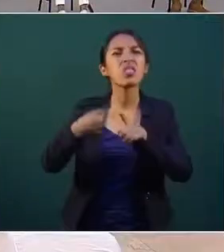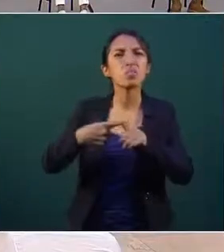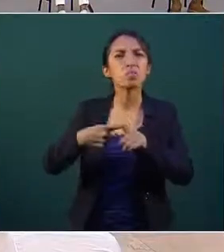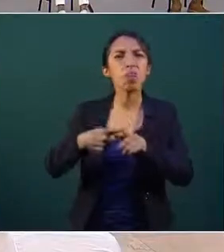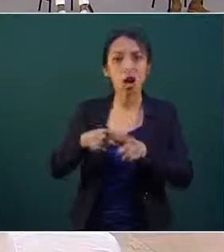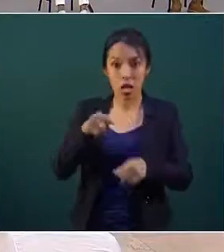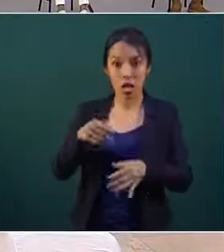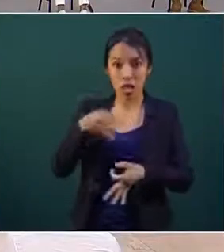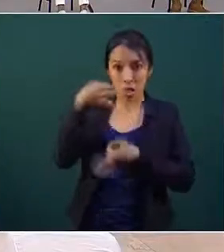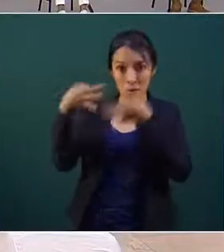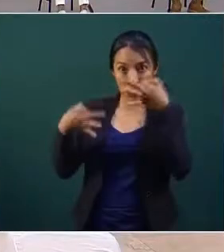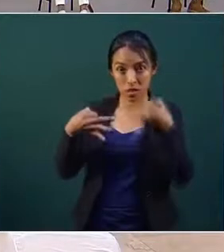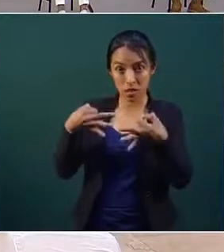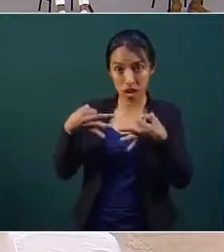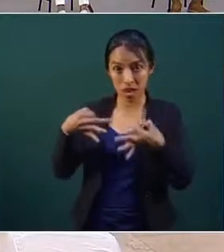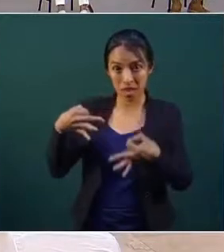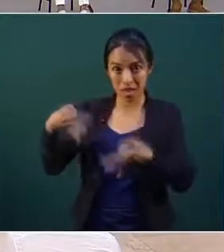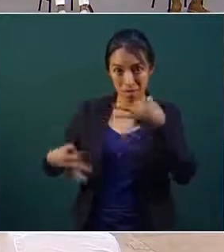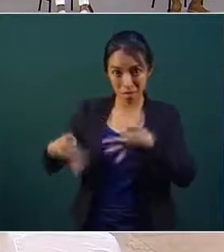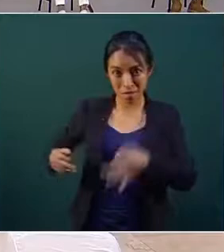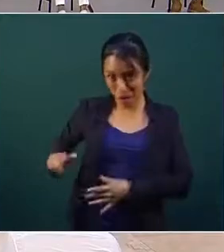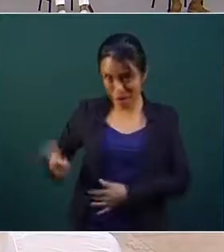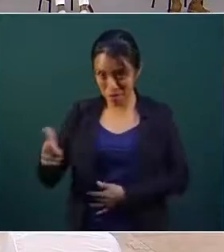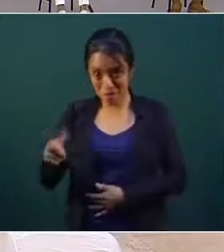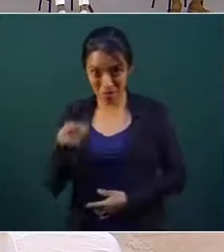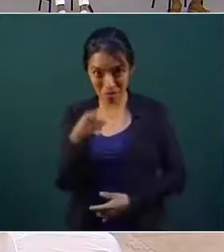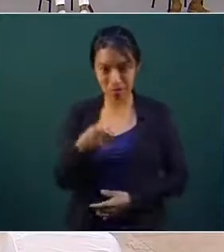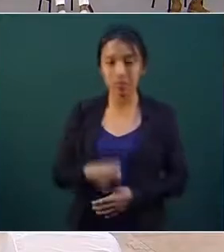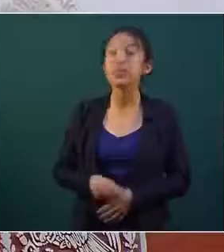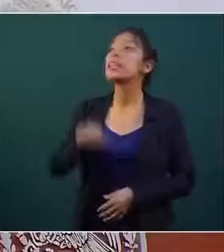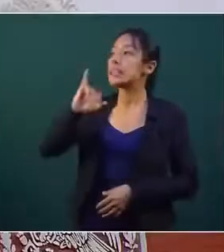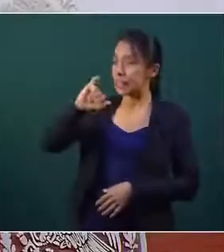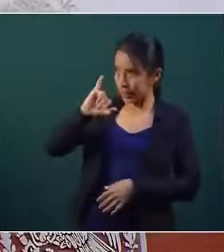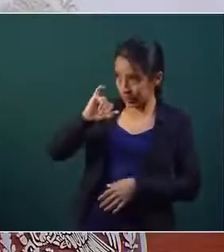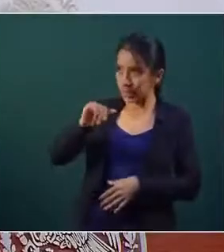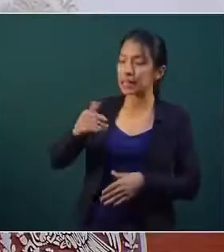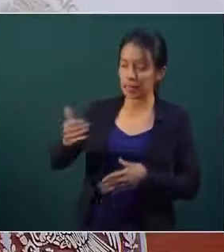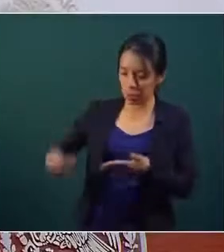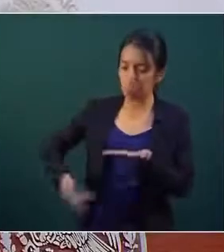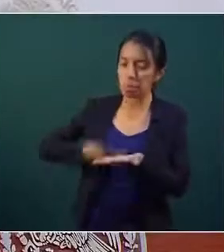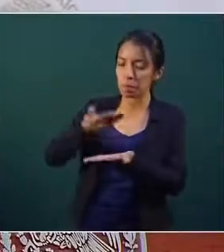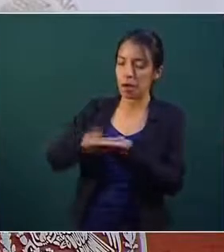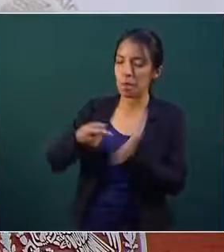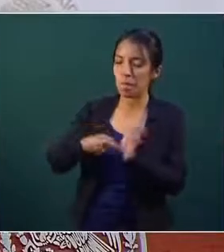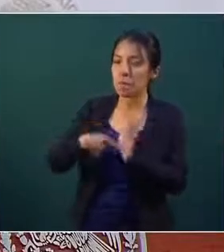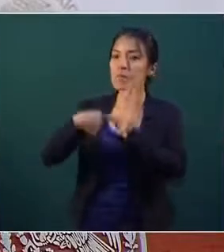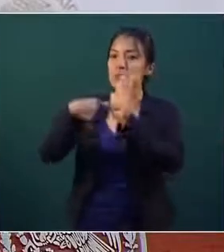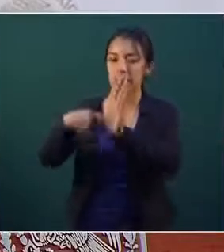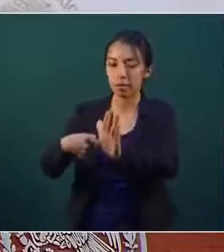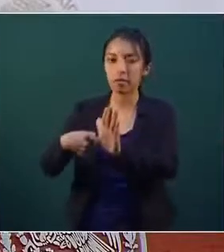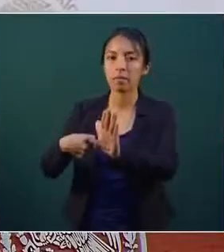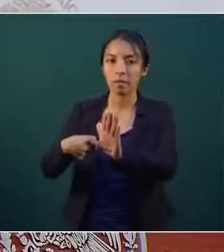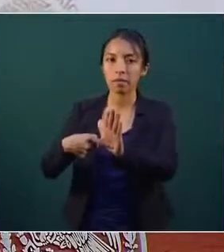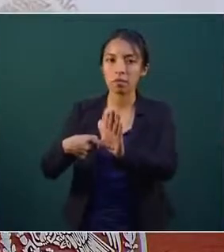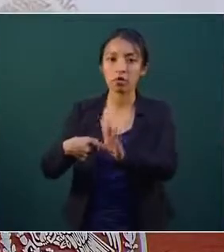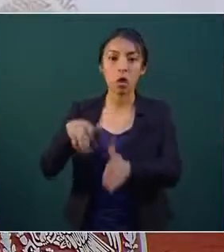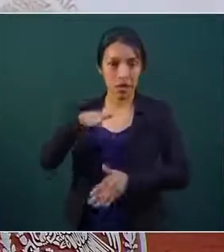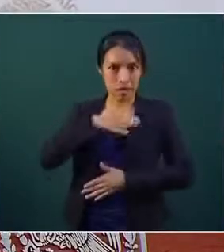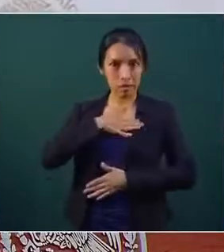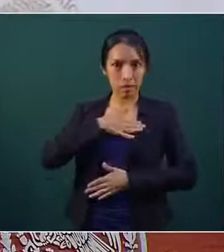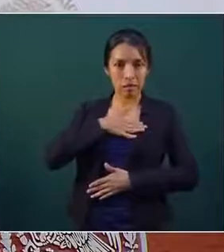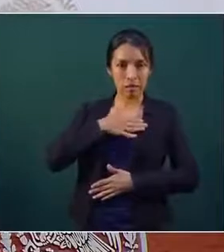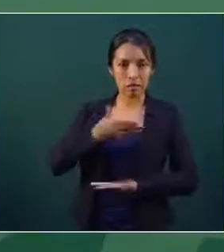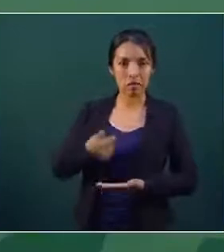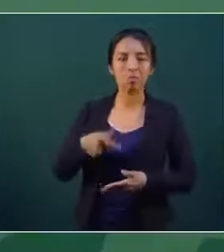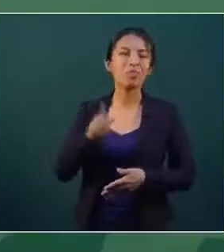Guanajuato. Se presentó un recurso legal en el caso nuestro, pero